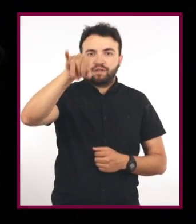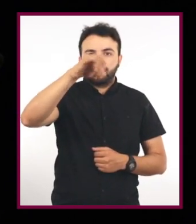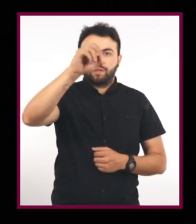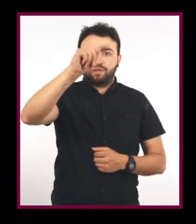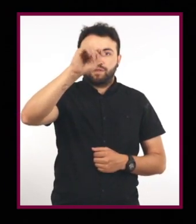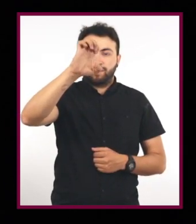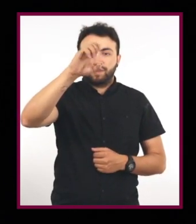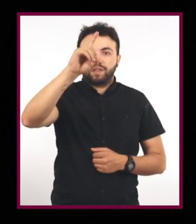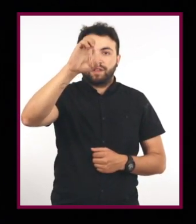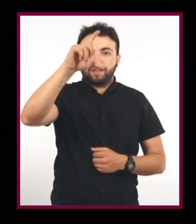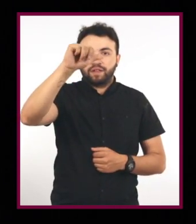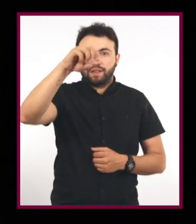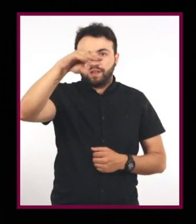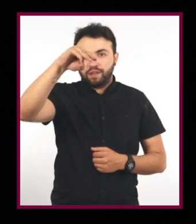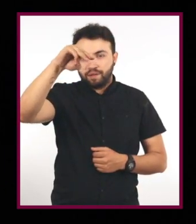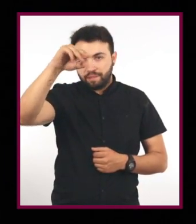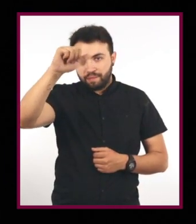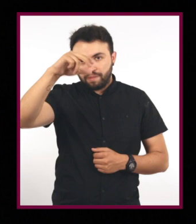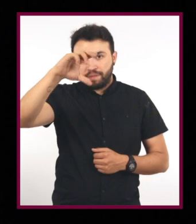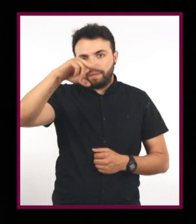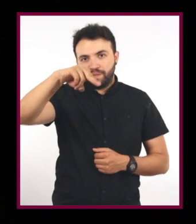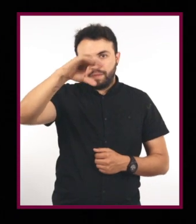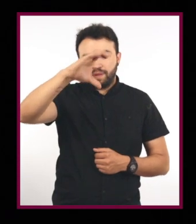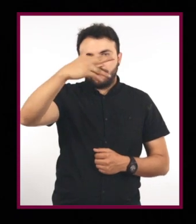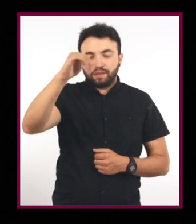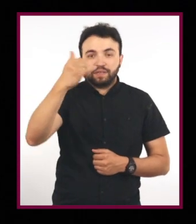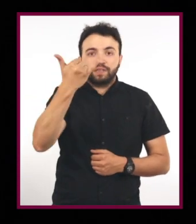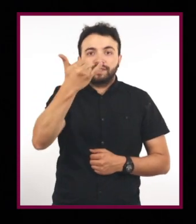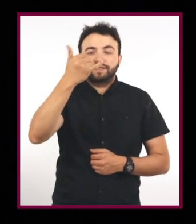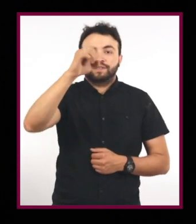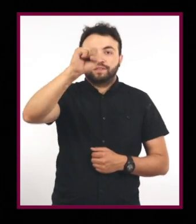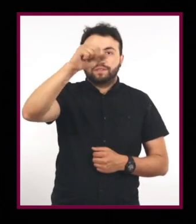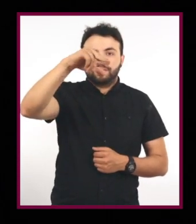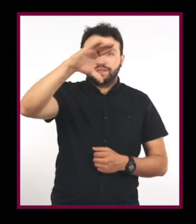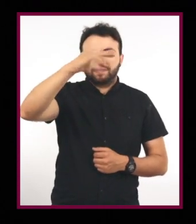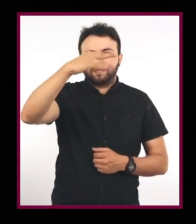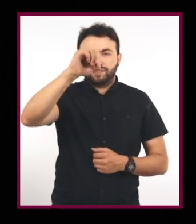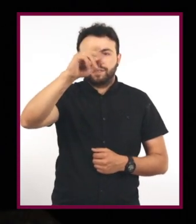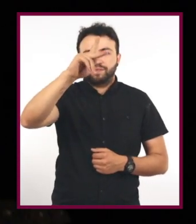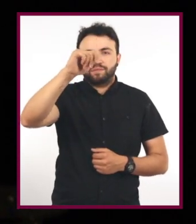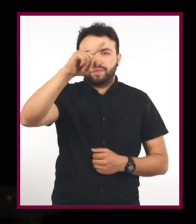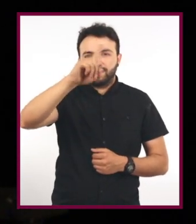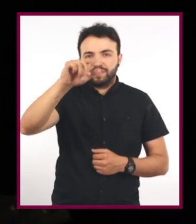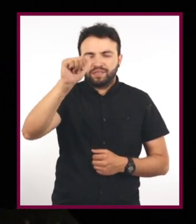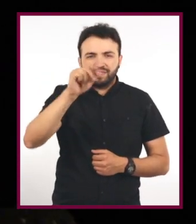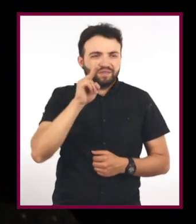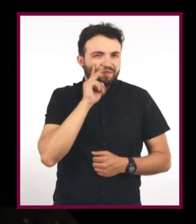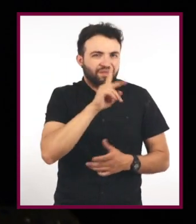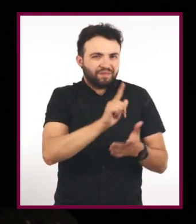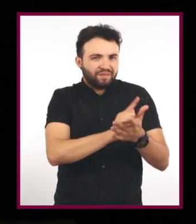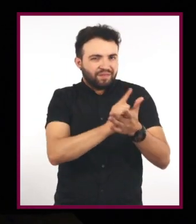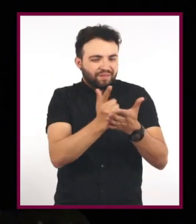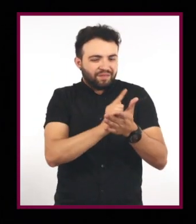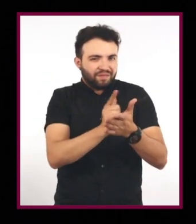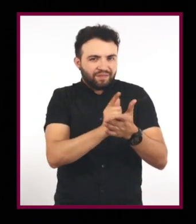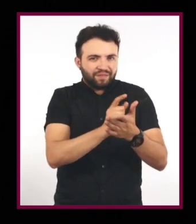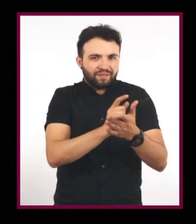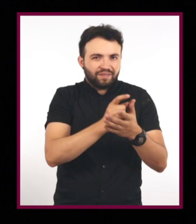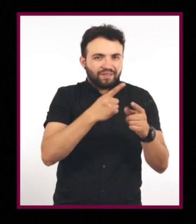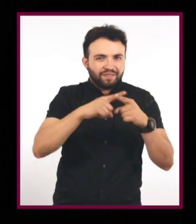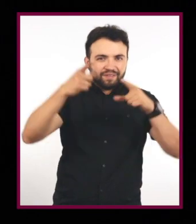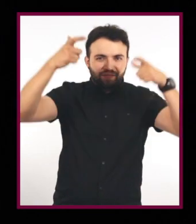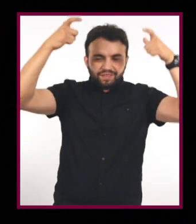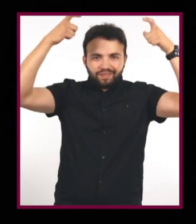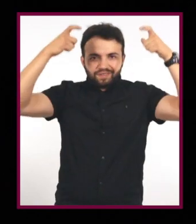¡Don Quijote de la Mancha y Sancho Panza! Le atinaste. Y es que su amistad ha pasado a la historia como un arquetipo